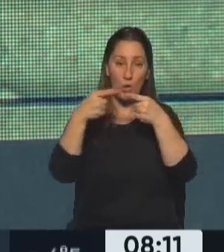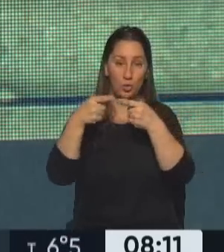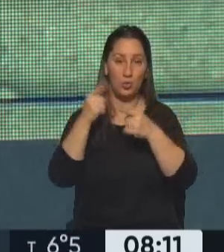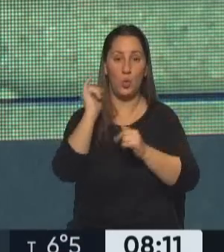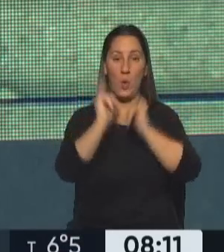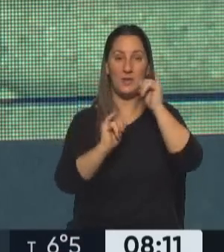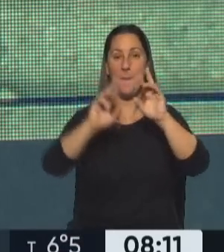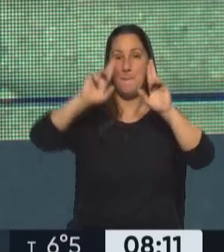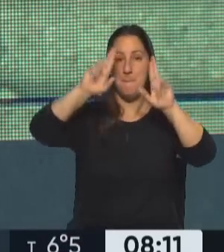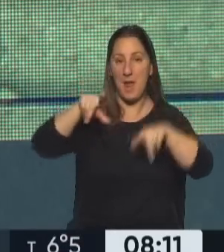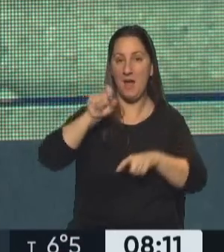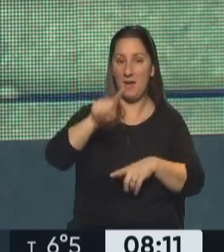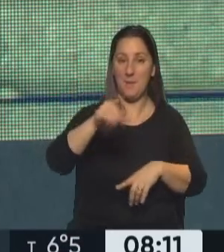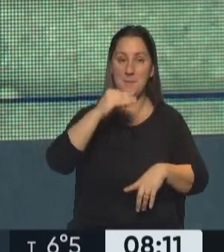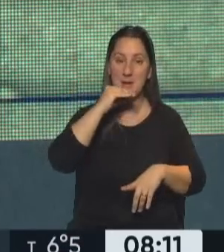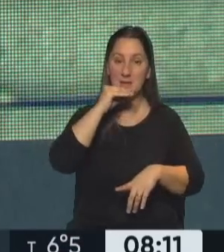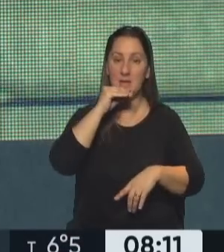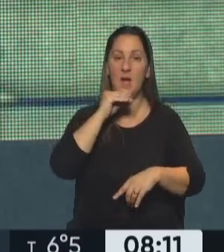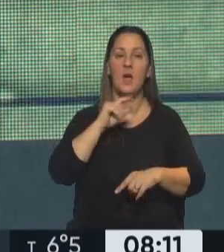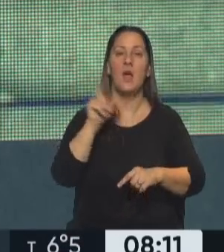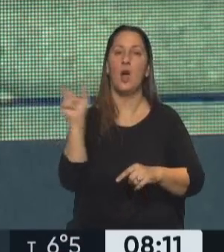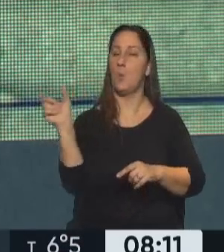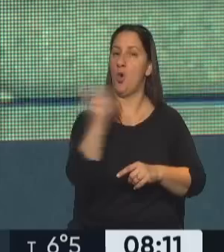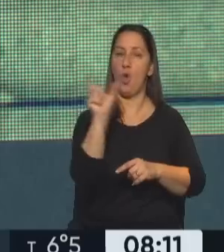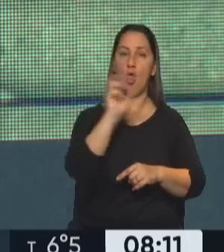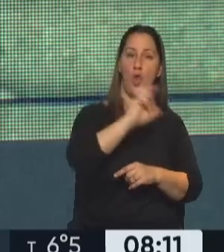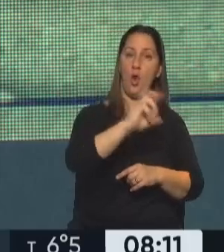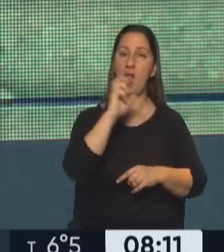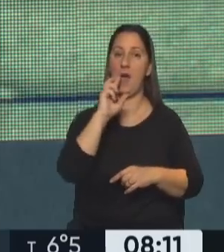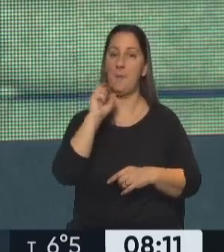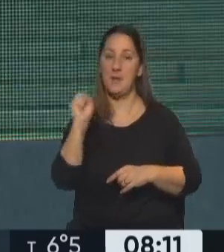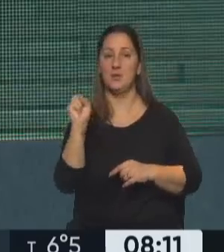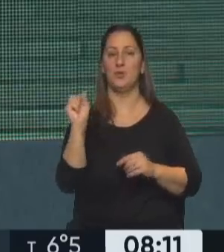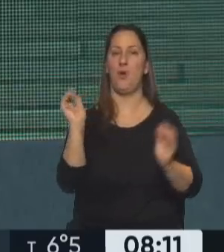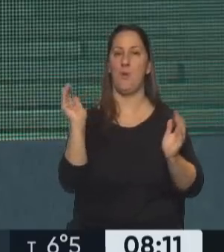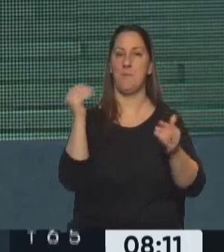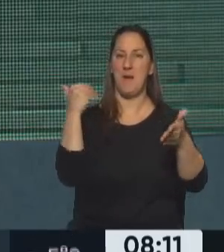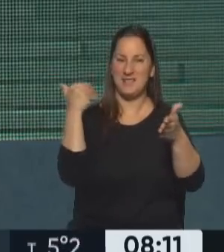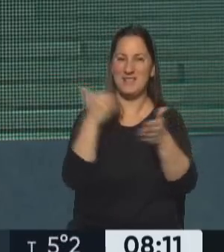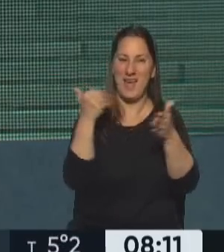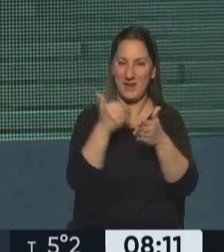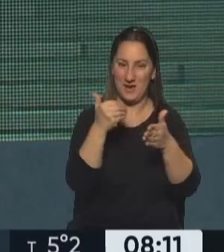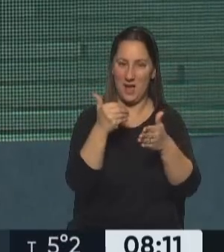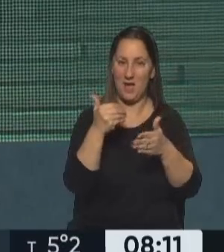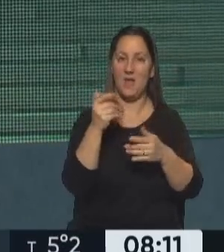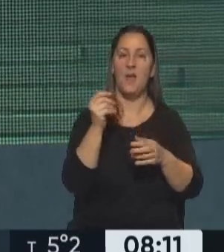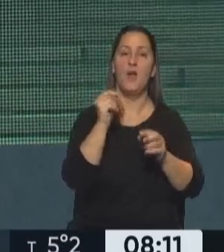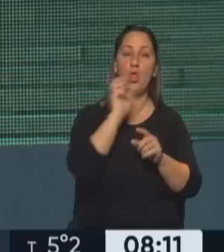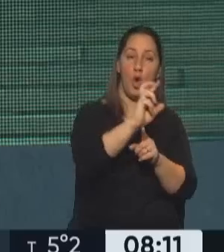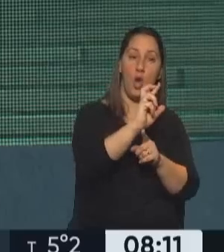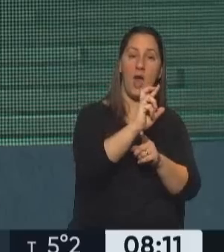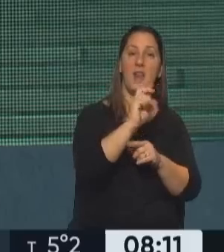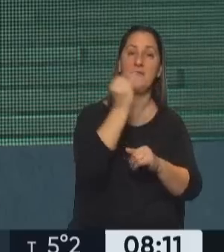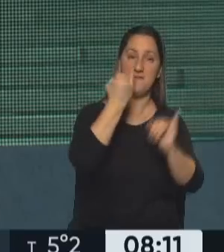el plan Massa es acortar la brecha cambiaria. Esto es cerrar esta diferencia tan fuerte que hay entre los